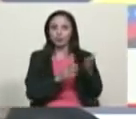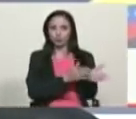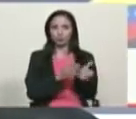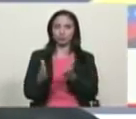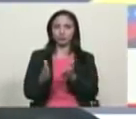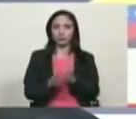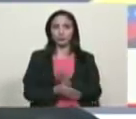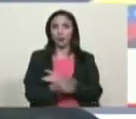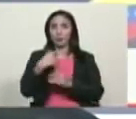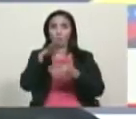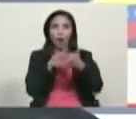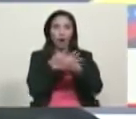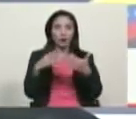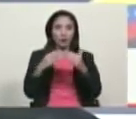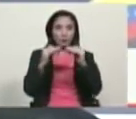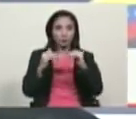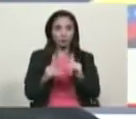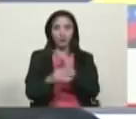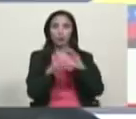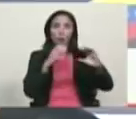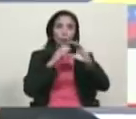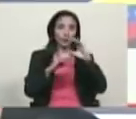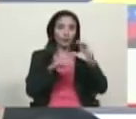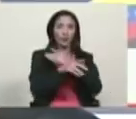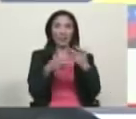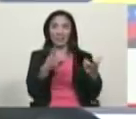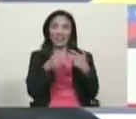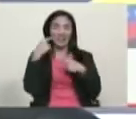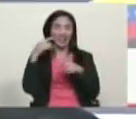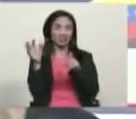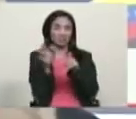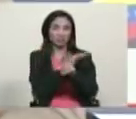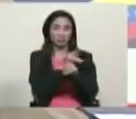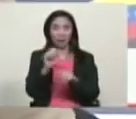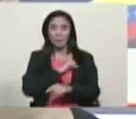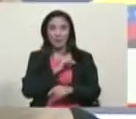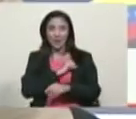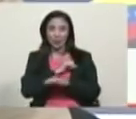Ellos tienen una agenda comunicacional de guerra psicológica, de terror.